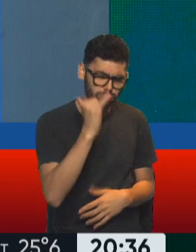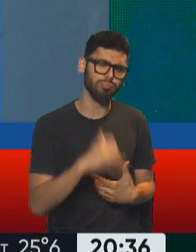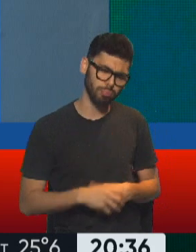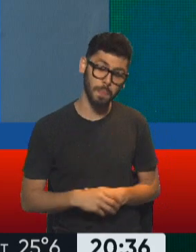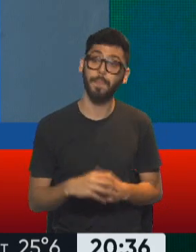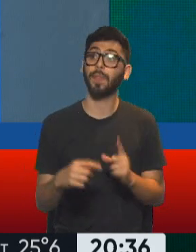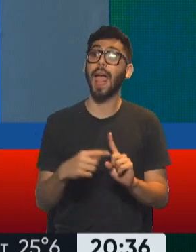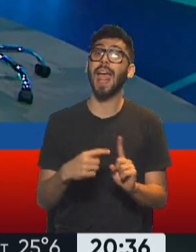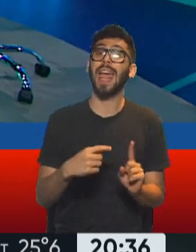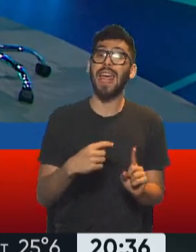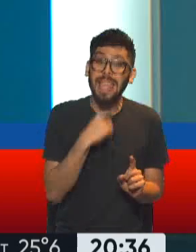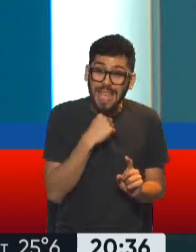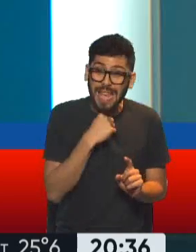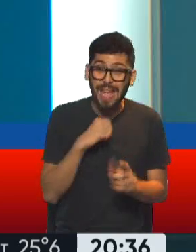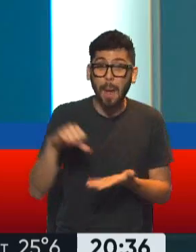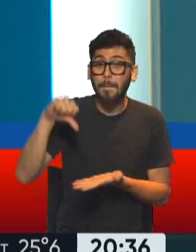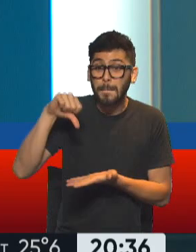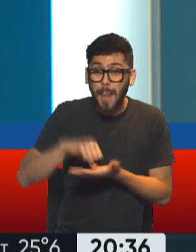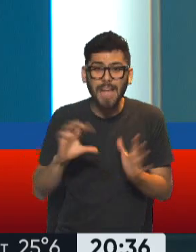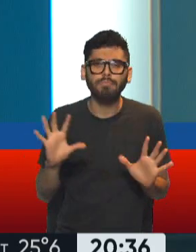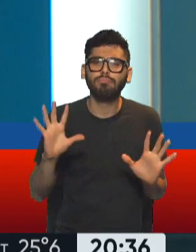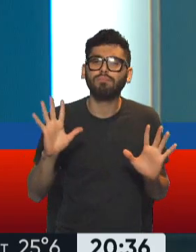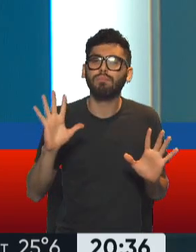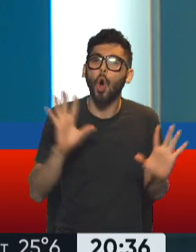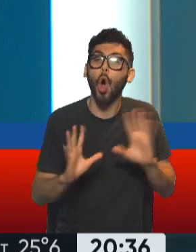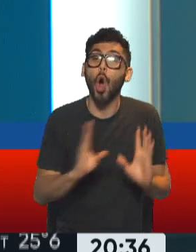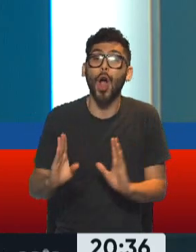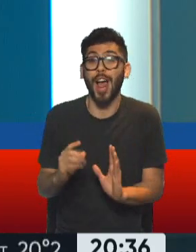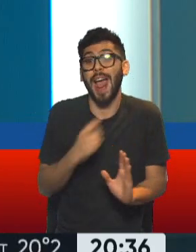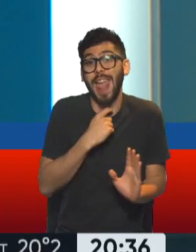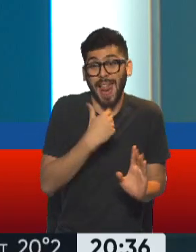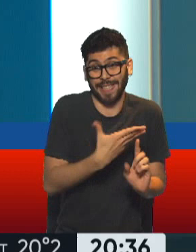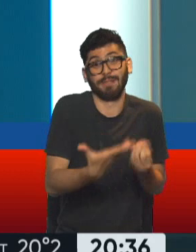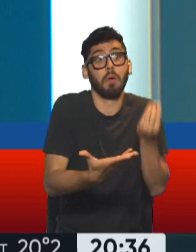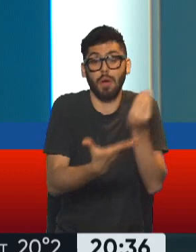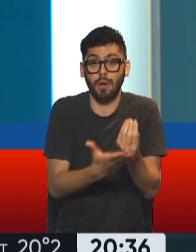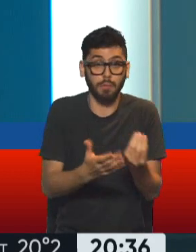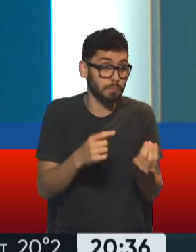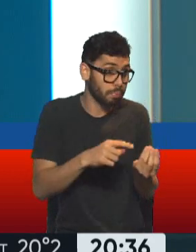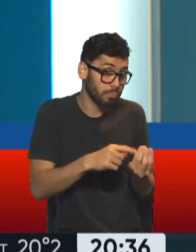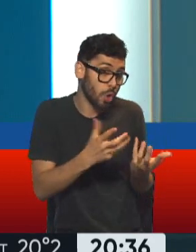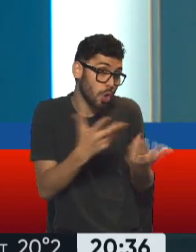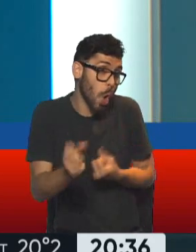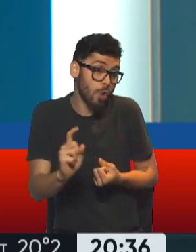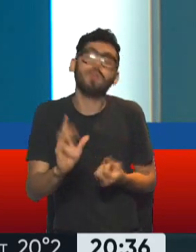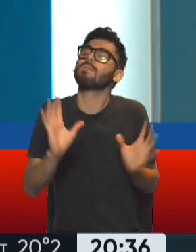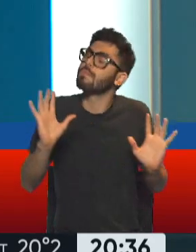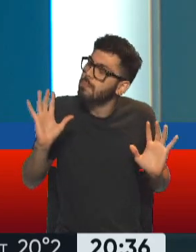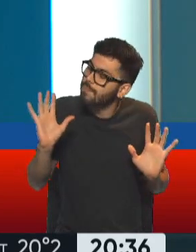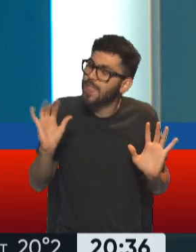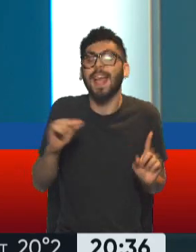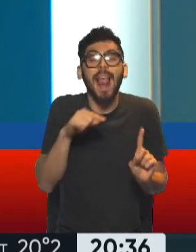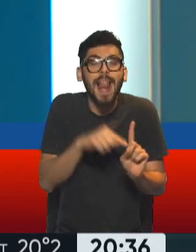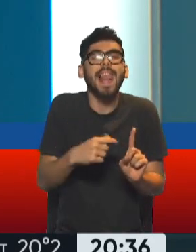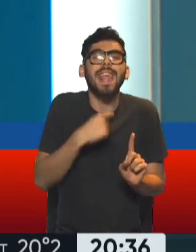recibir un país lo más ordenado posible al que ya no contribuye en nada no importa el va a querer recibir